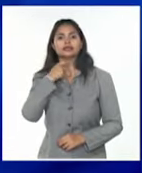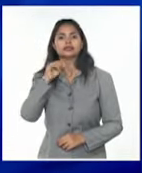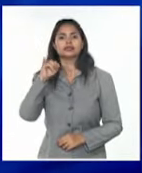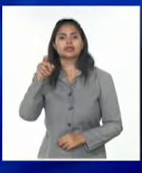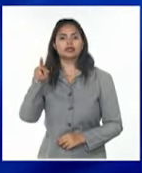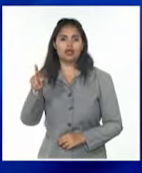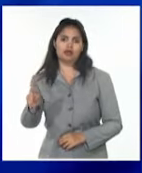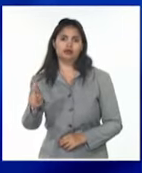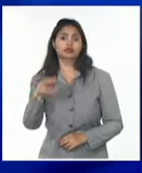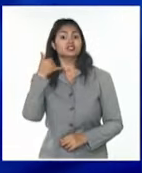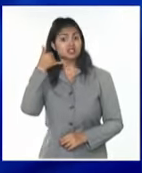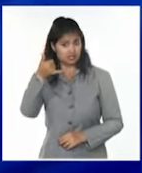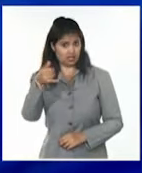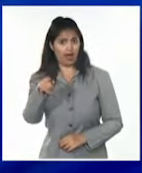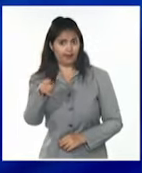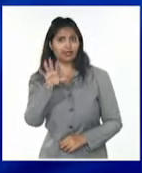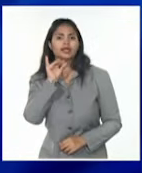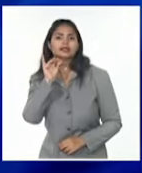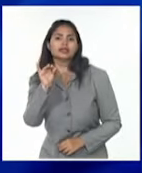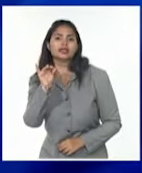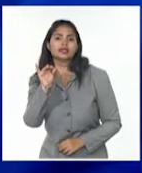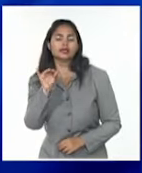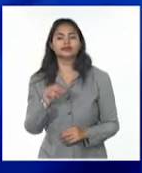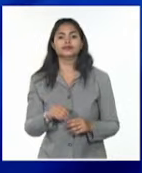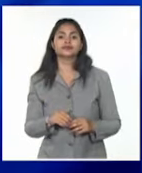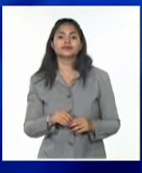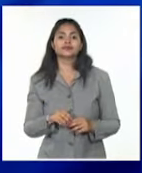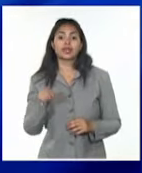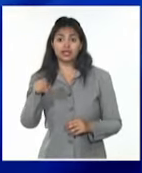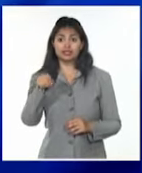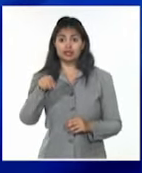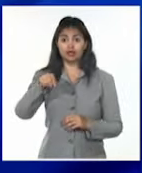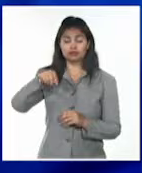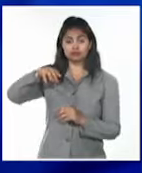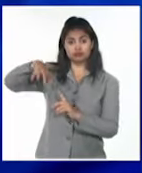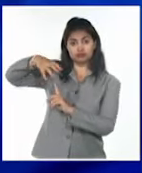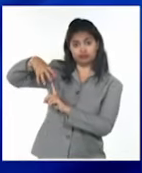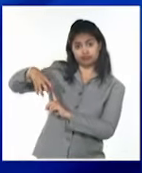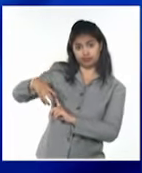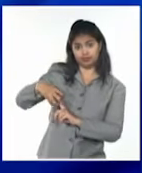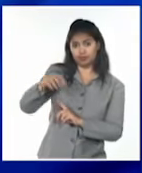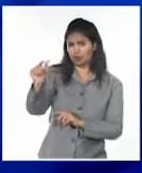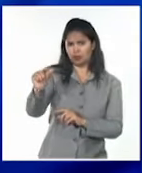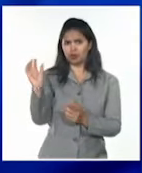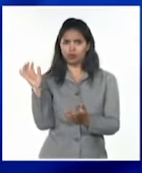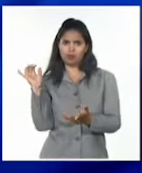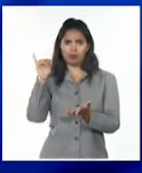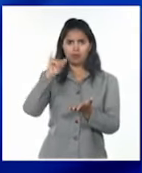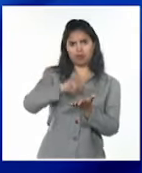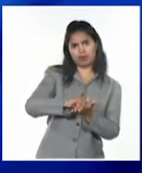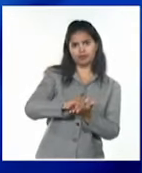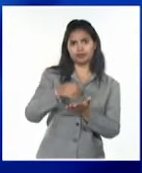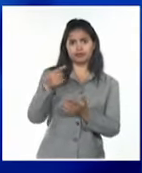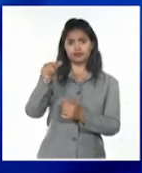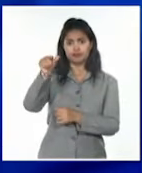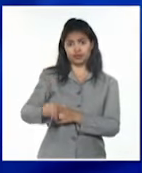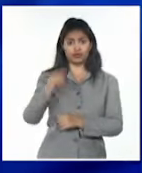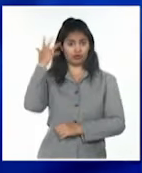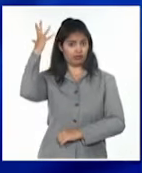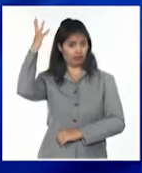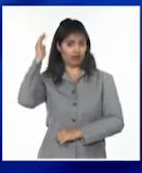reier le dices en esta avioneta que ahorita va a aterrizar le llega un hermano que viene de